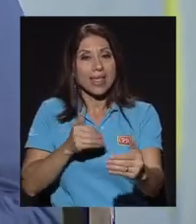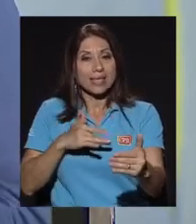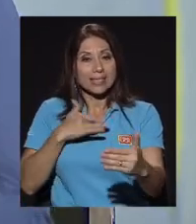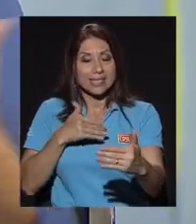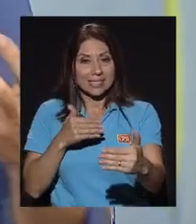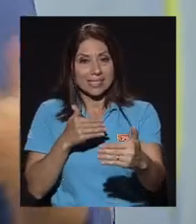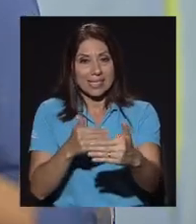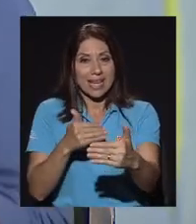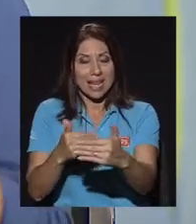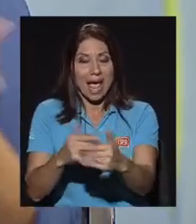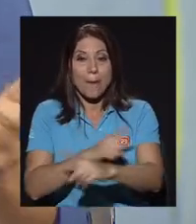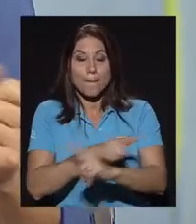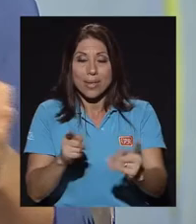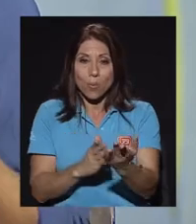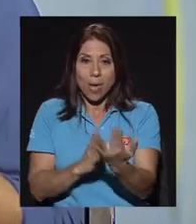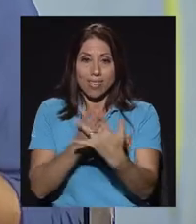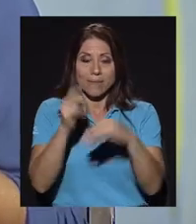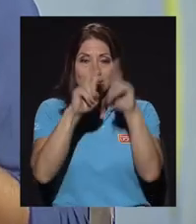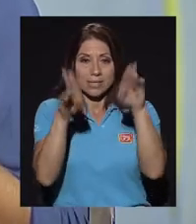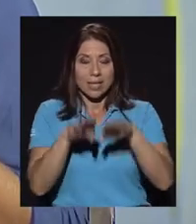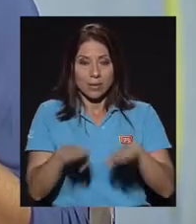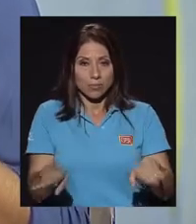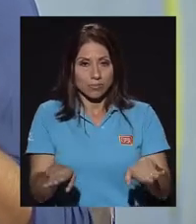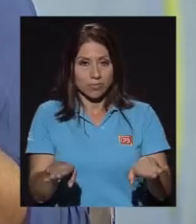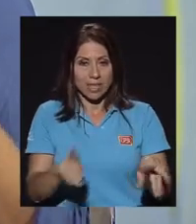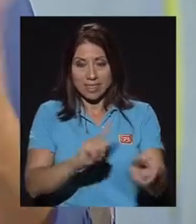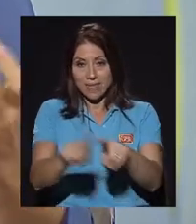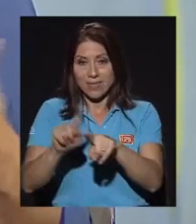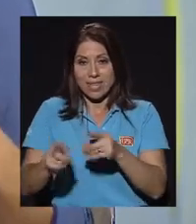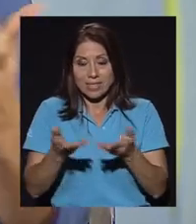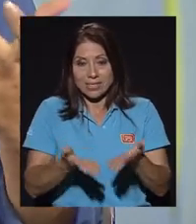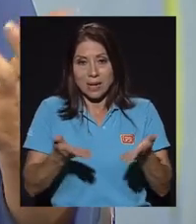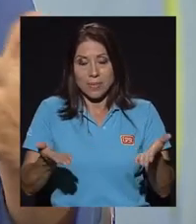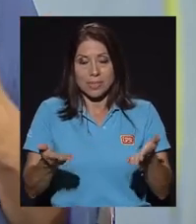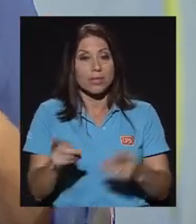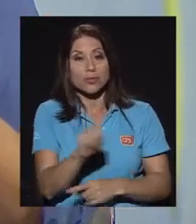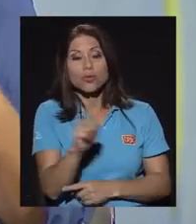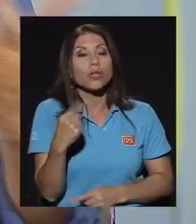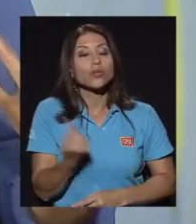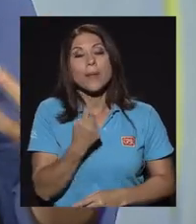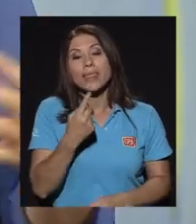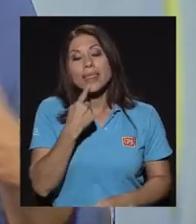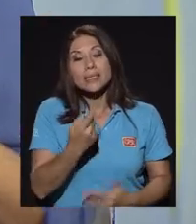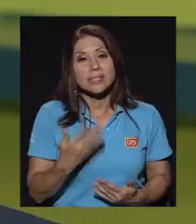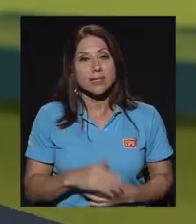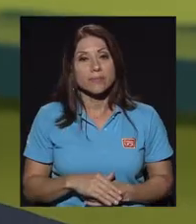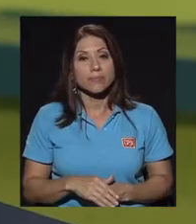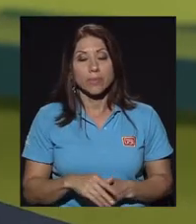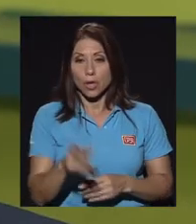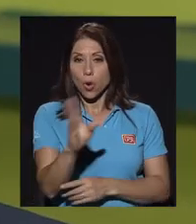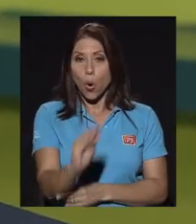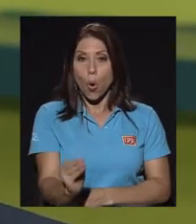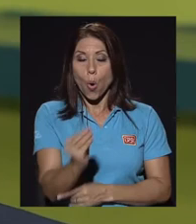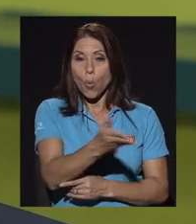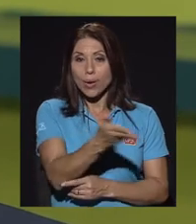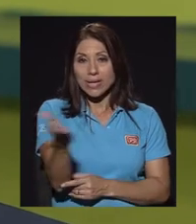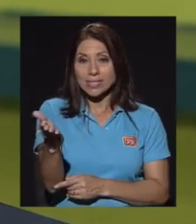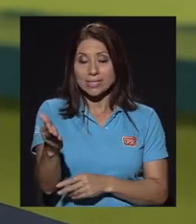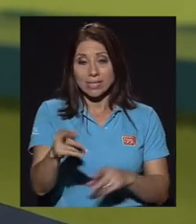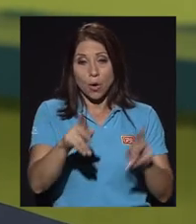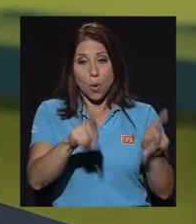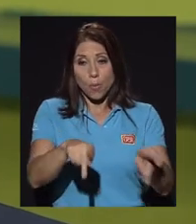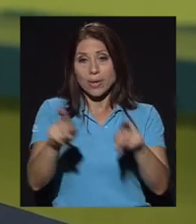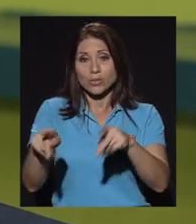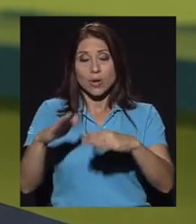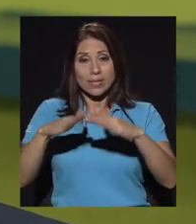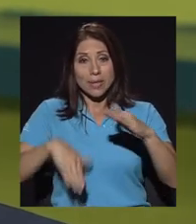las diferentes herramientas que nos dan las plataformas virtuales. No es solo decir, los jóvenes, las personas menores